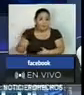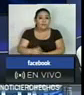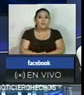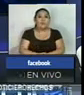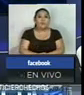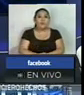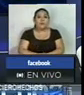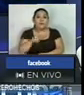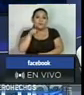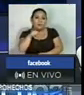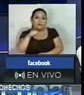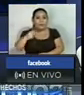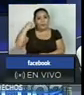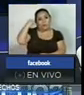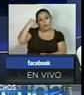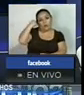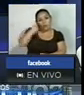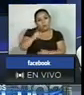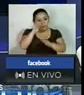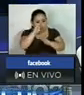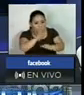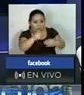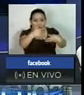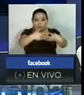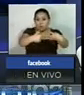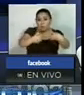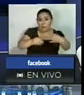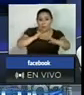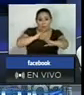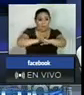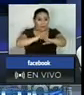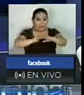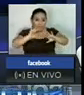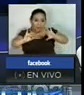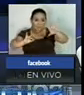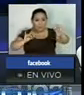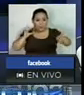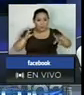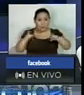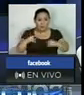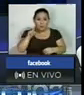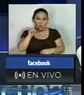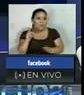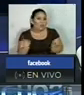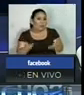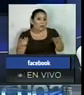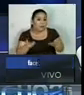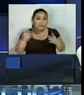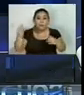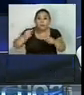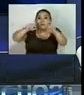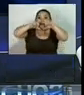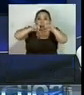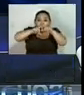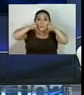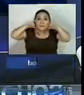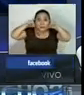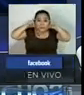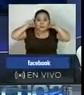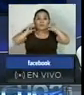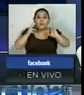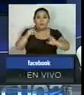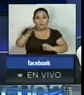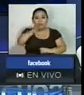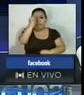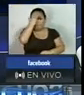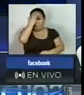Y es importante acatar las medidas sanitarias para evitar contagios del COVID-19. Una de ellas es el uso de la mascarilla. Para hacer